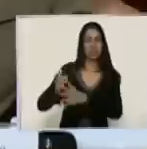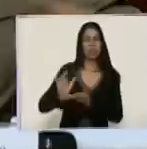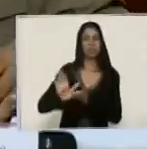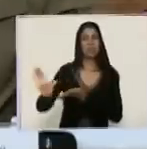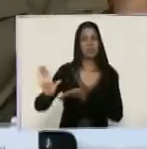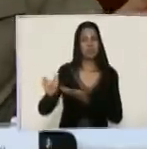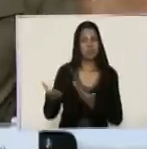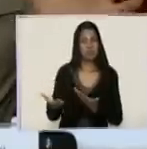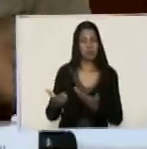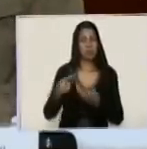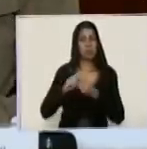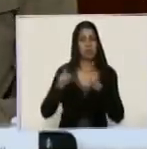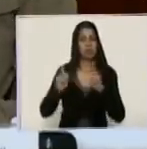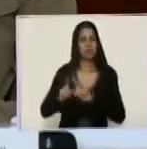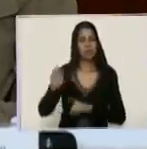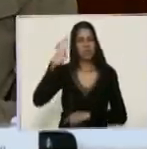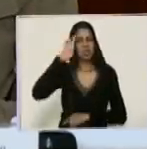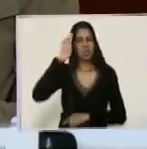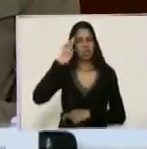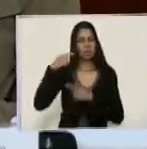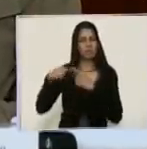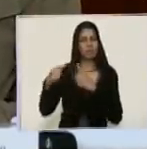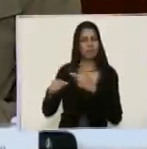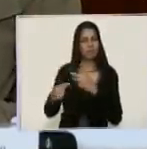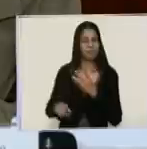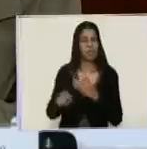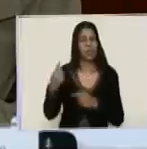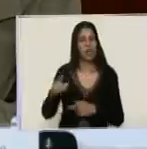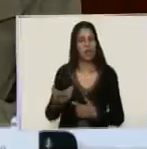Por distintas razones, muchas razones.